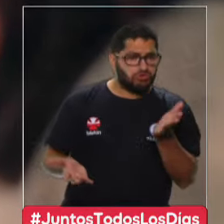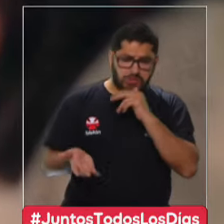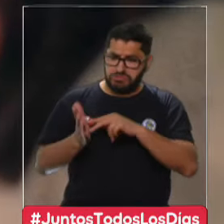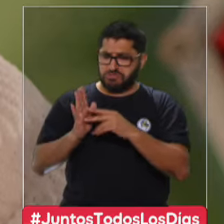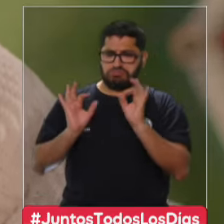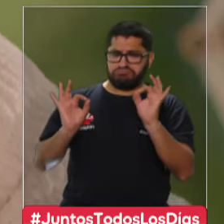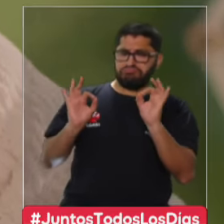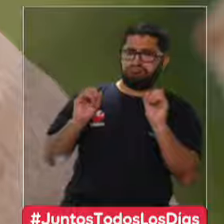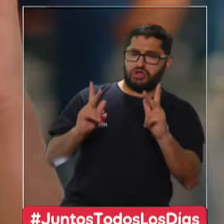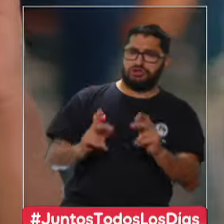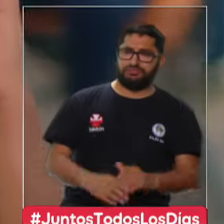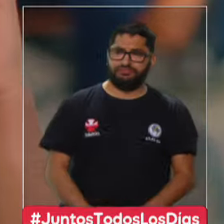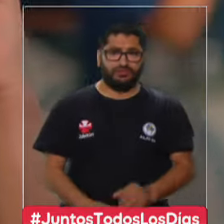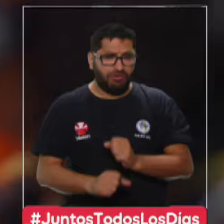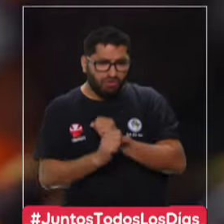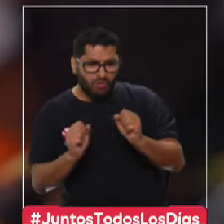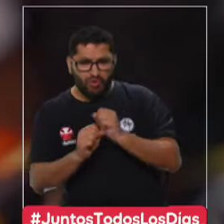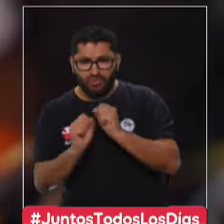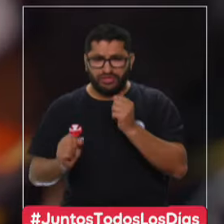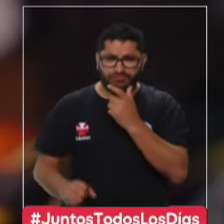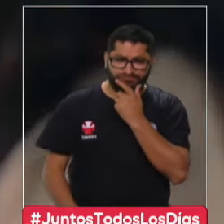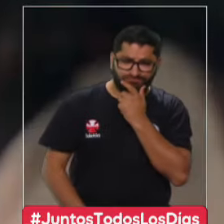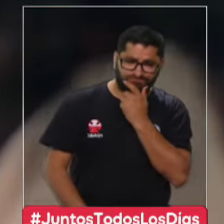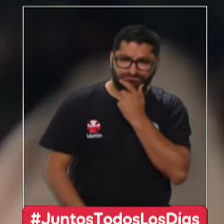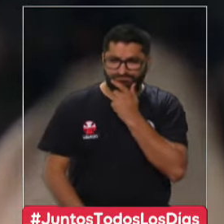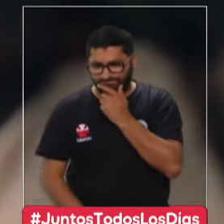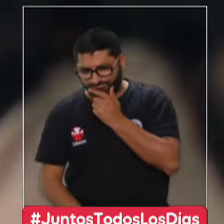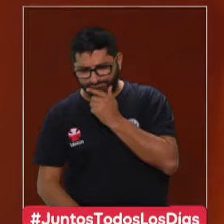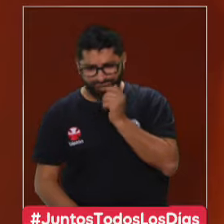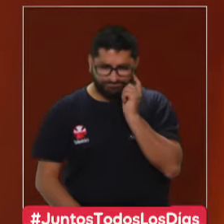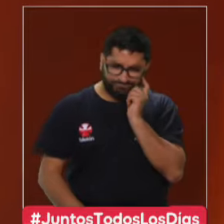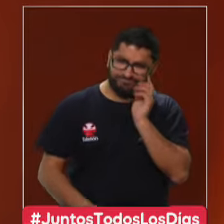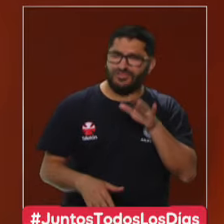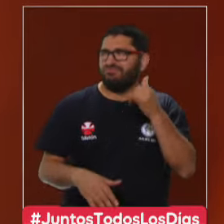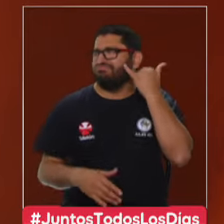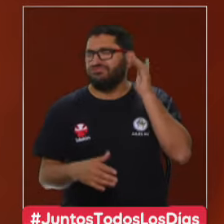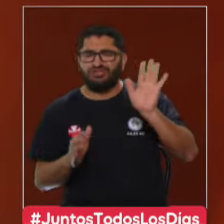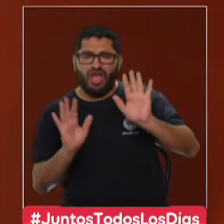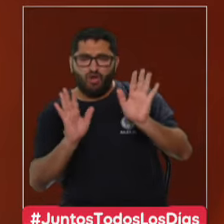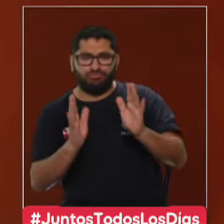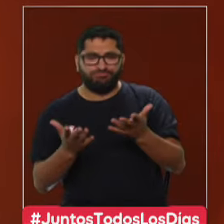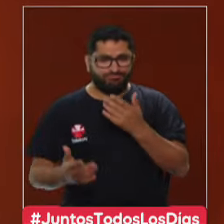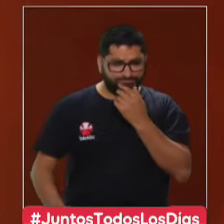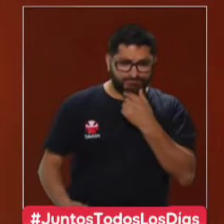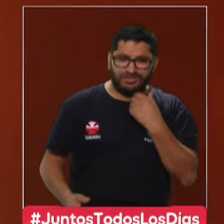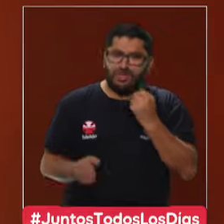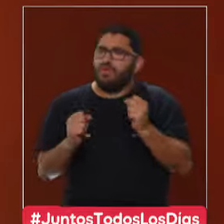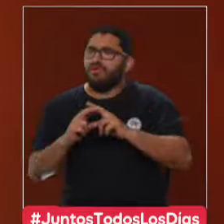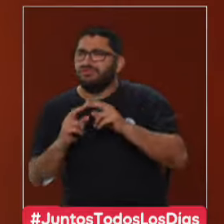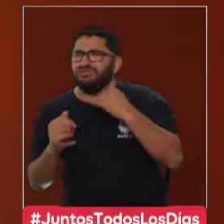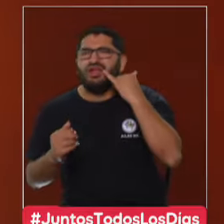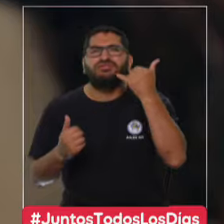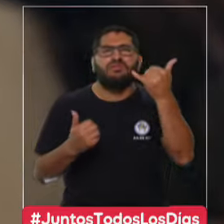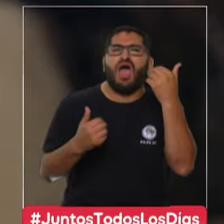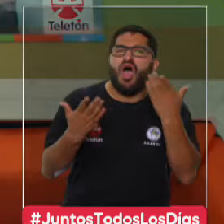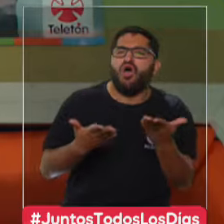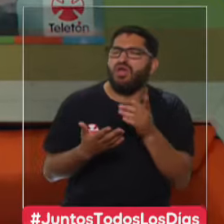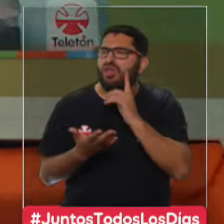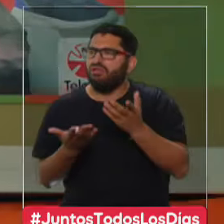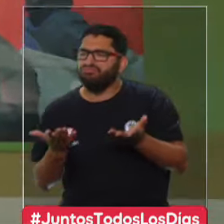No puedes. No puedes. Ya, chao. Pucha, nadie puede. ¿A quién podemos llamar ahora?